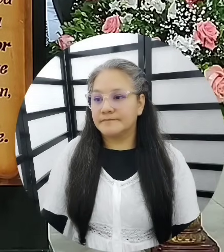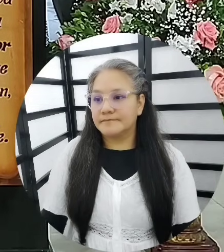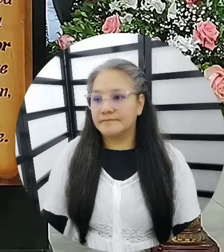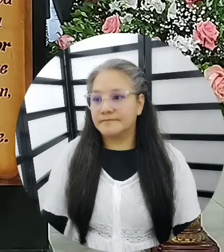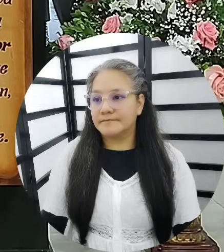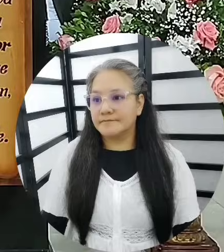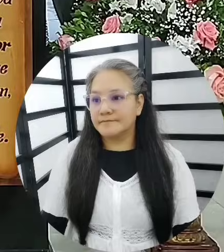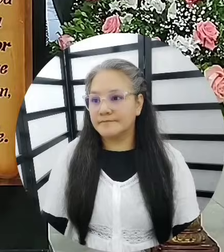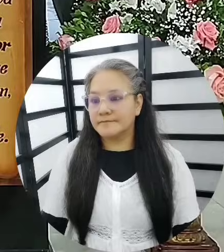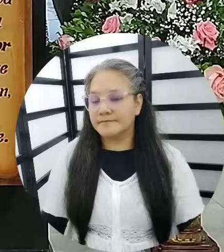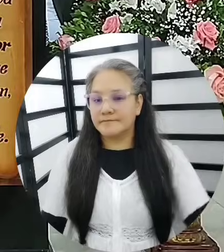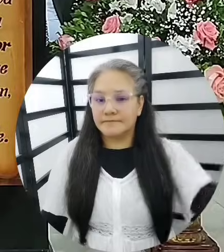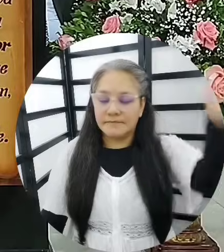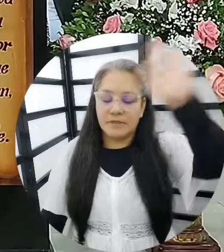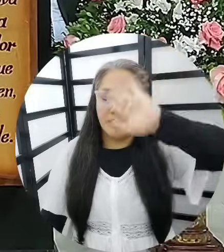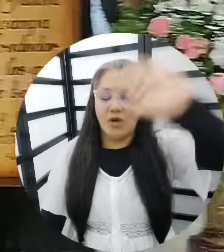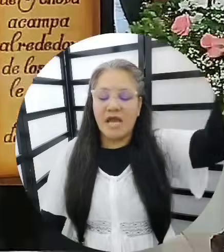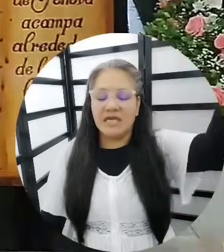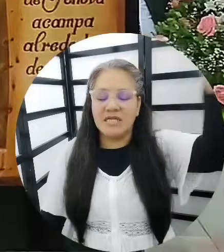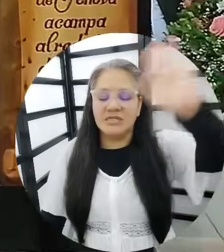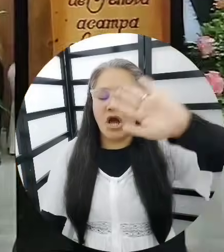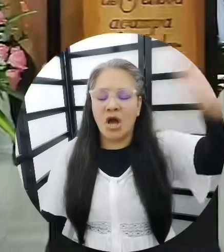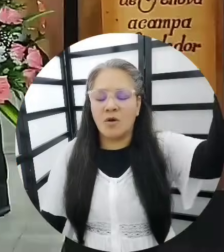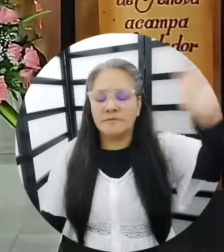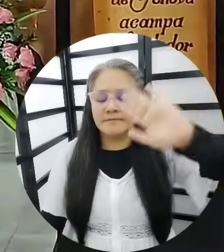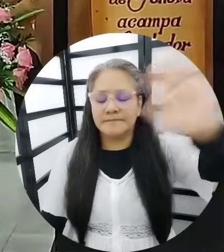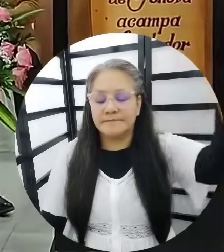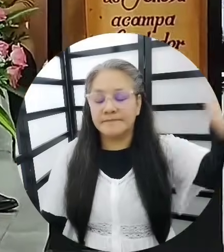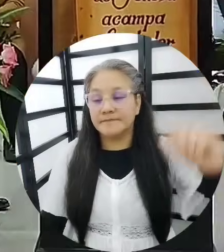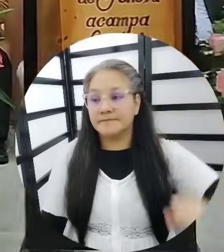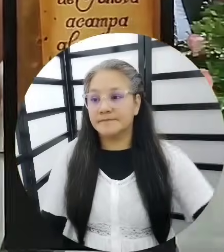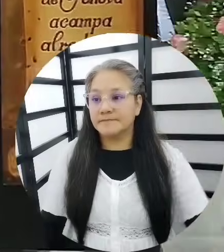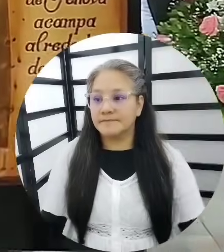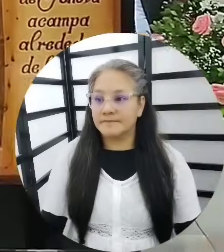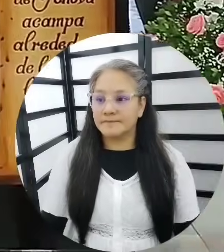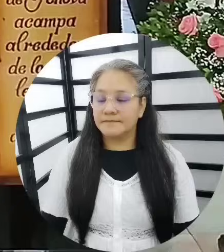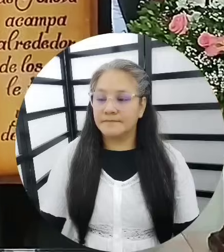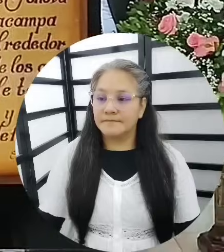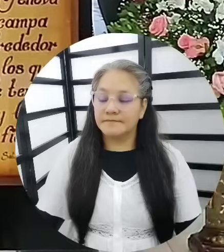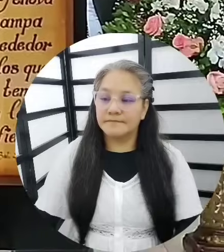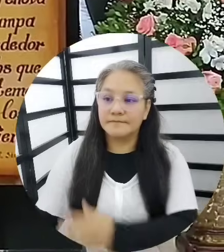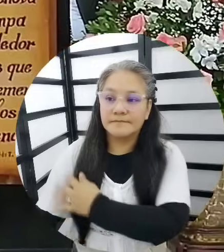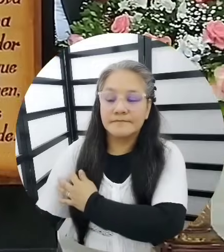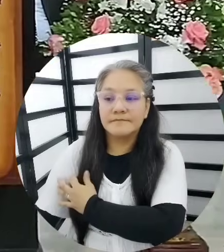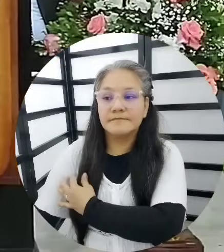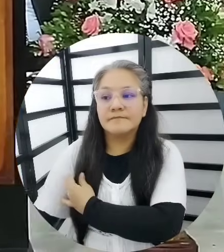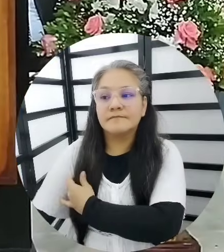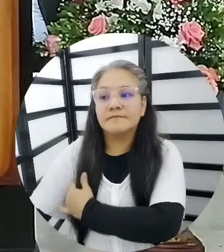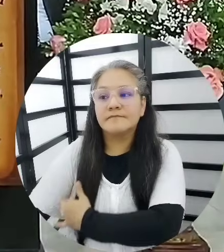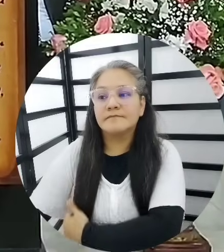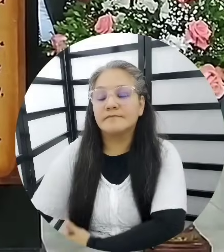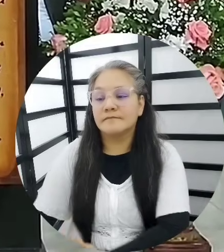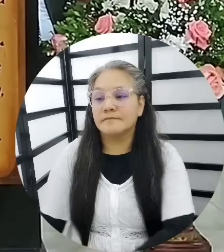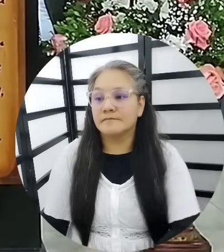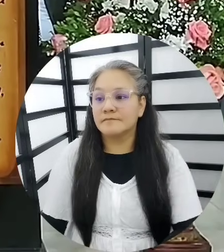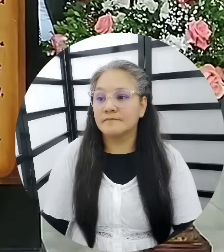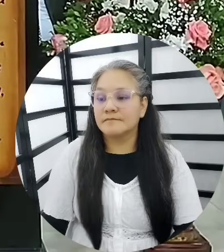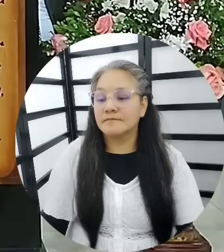a la Junta Nacional. ¿Cuántos alaban a Dios? Es maravilloso.